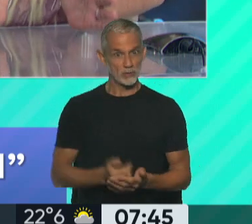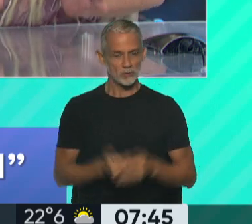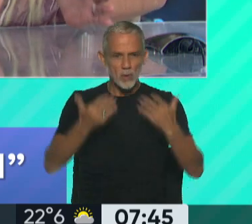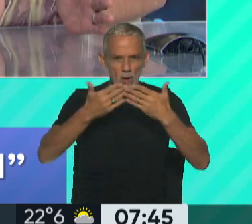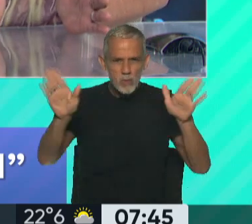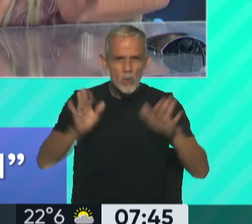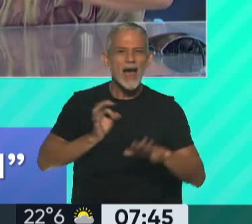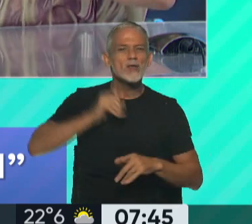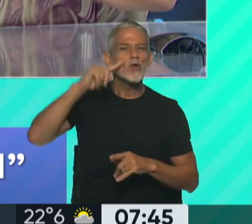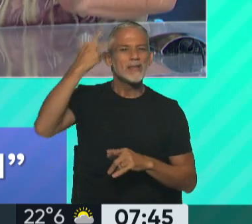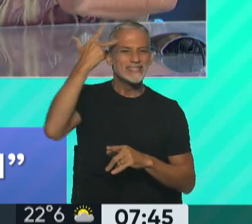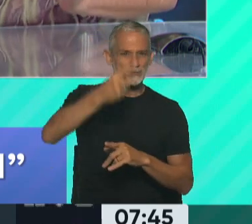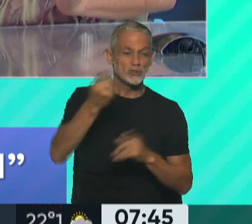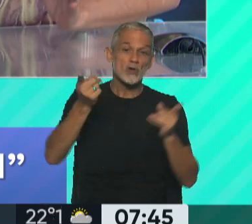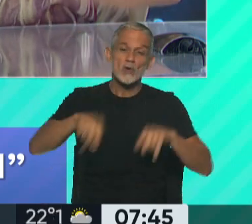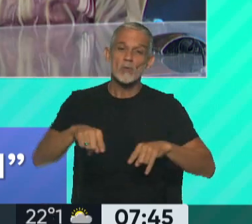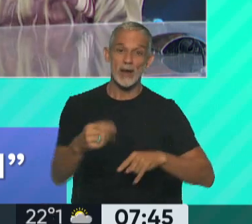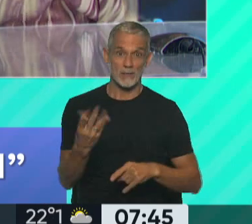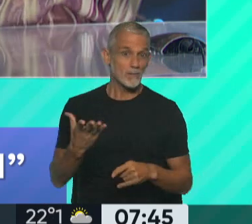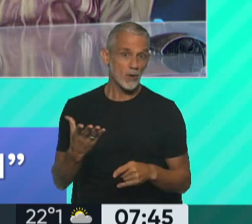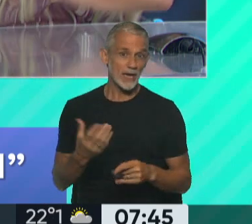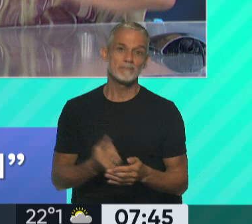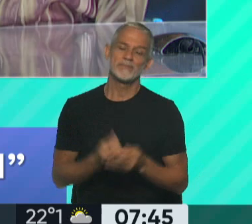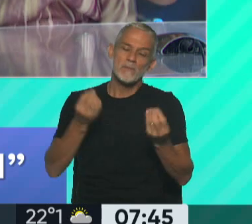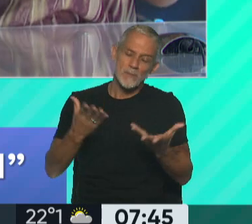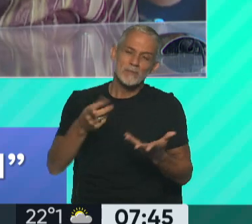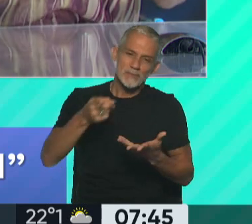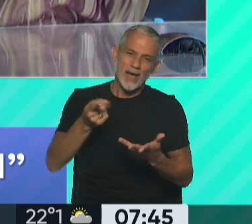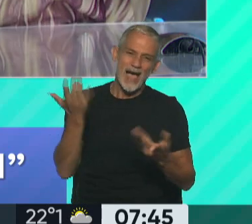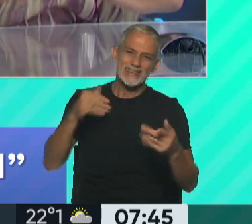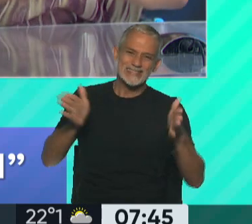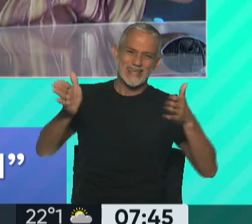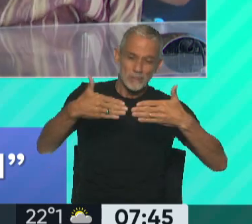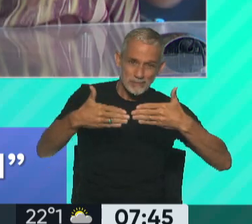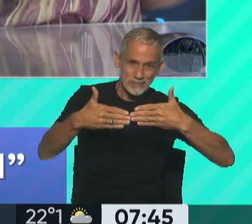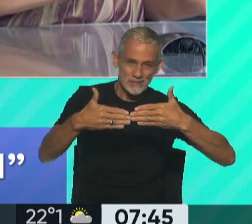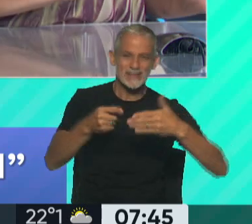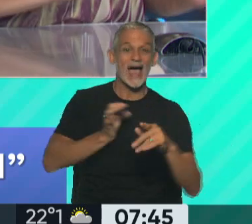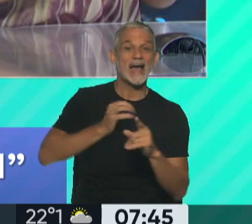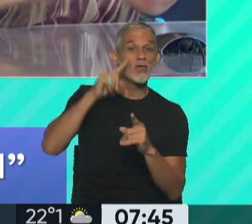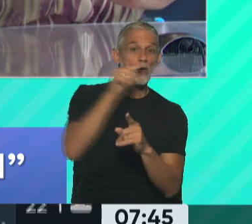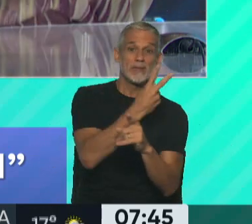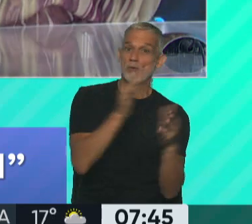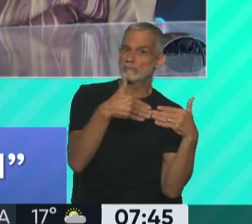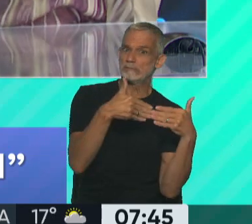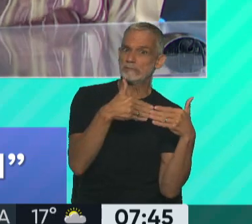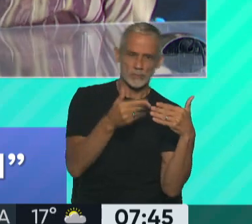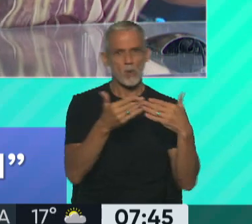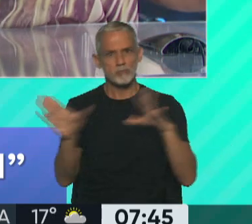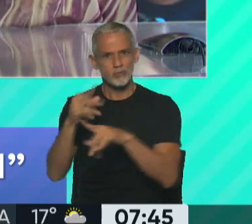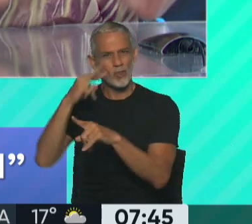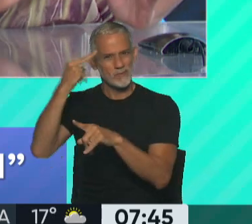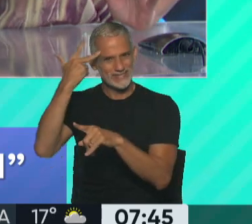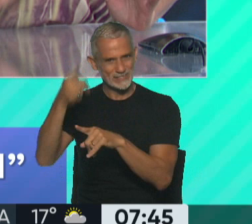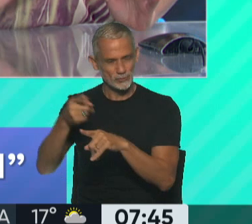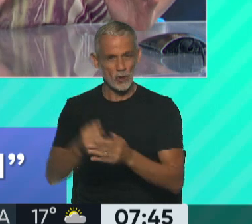mercado en 2018 Por qué por qué porque estaba cerrado desde el 2001 que fue un gran episodio